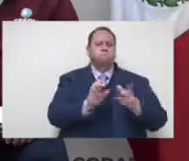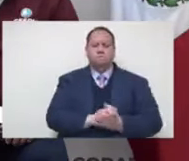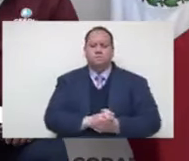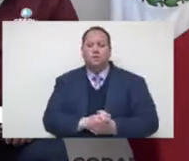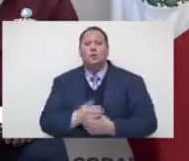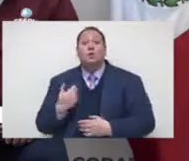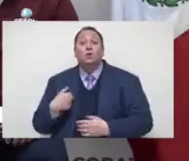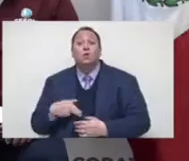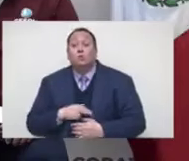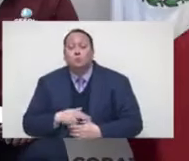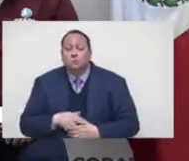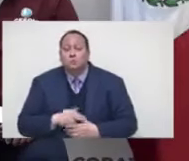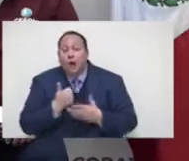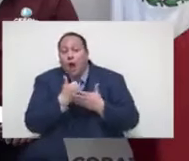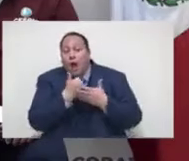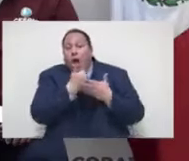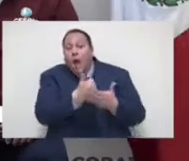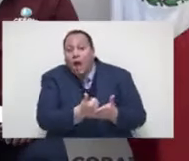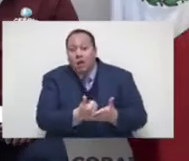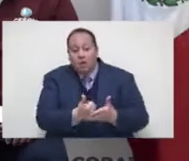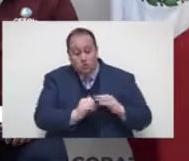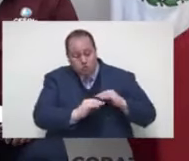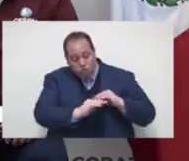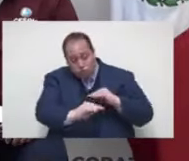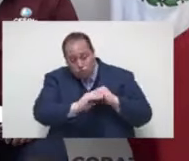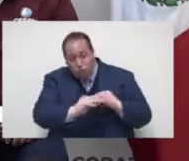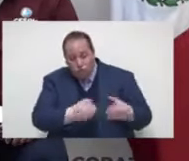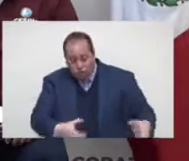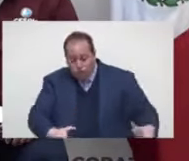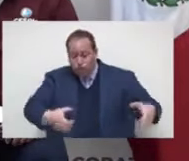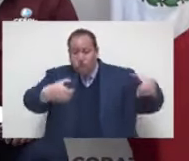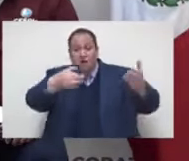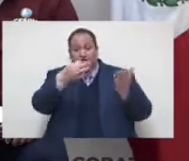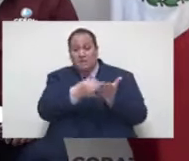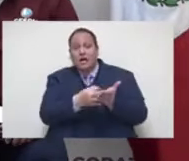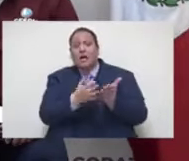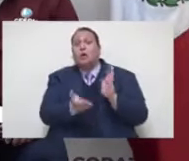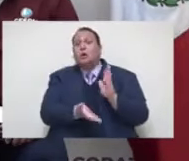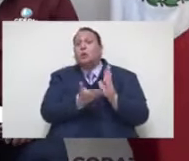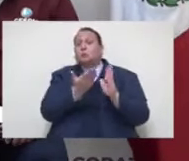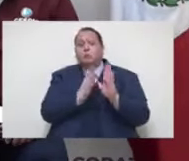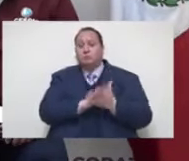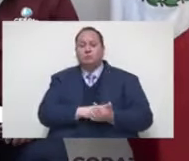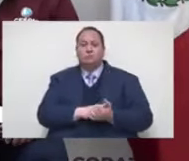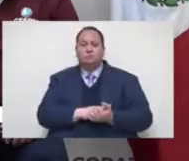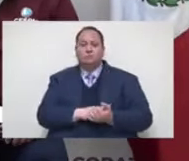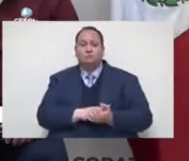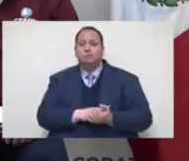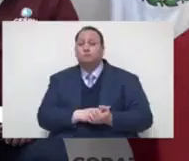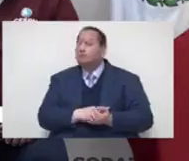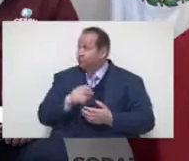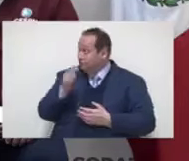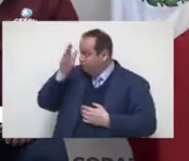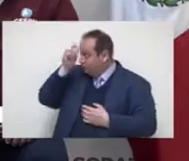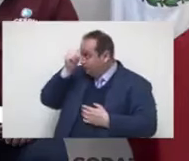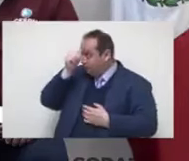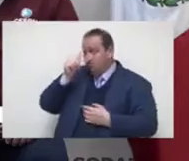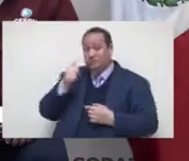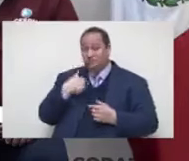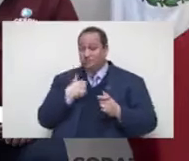vamos a ayudar en la construcción de la cimentación y de la estructura metálica, pero esa parte de lo que quedamos es que no vamos a